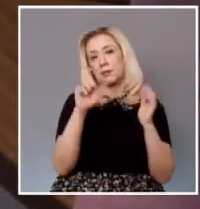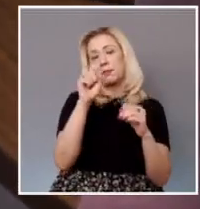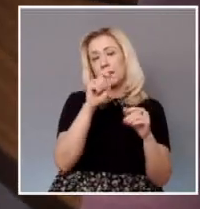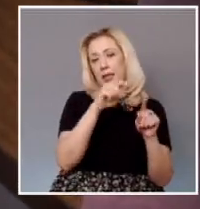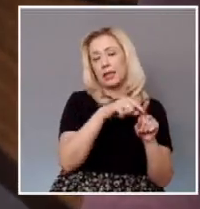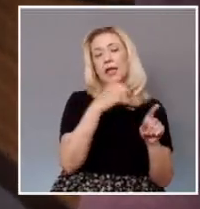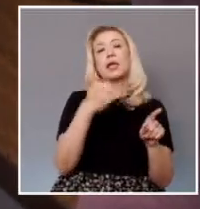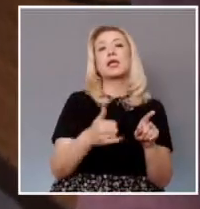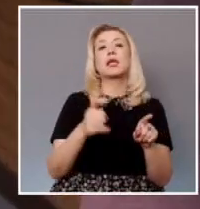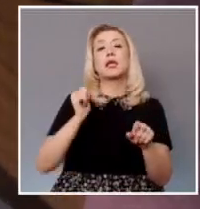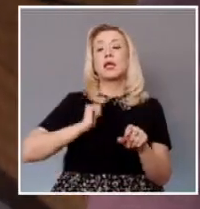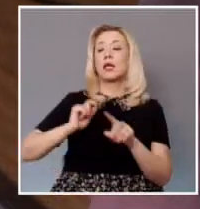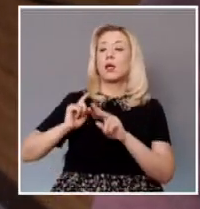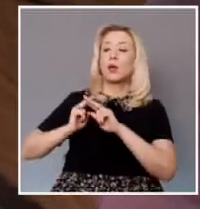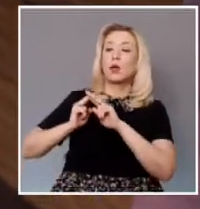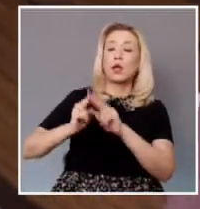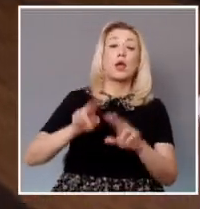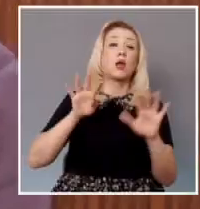por más de 19 años.